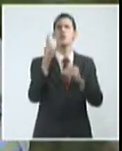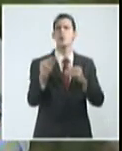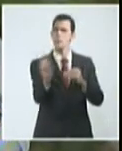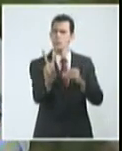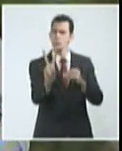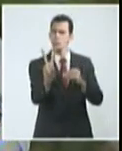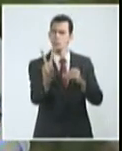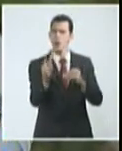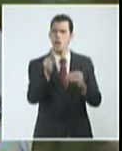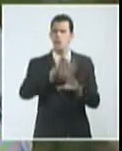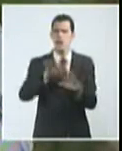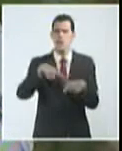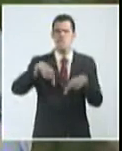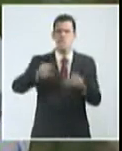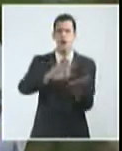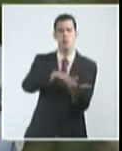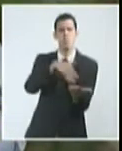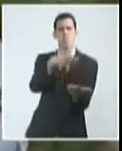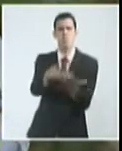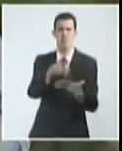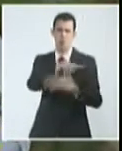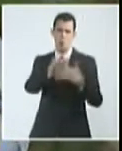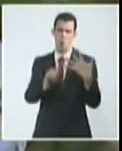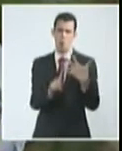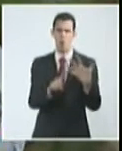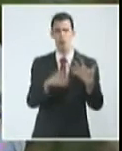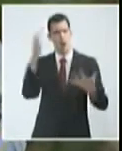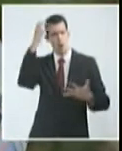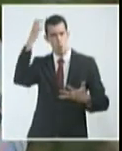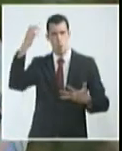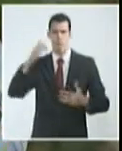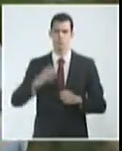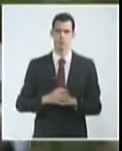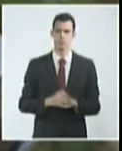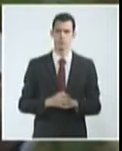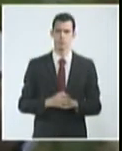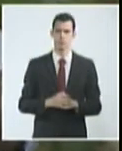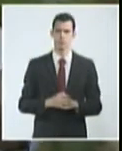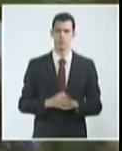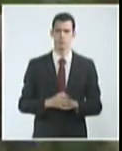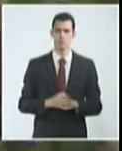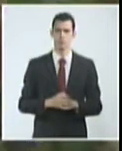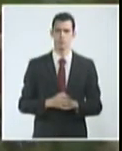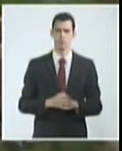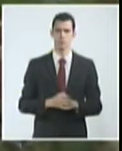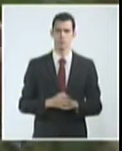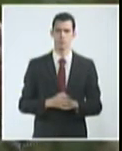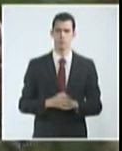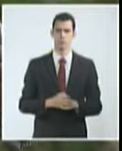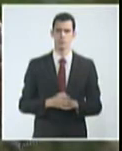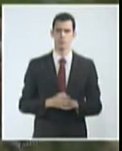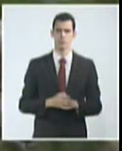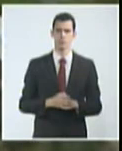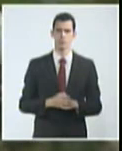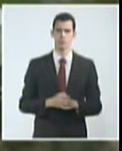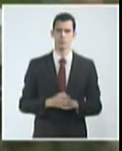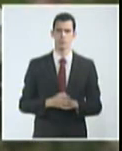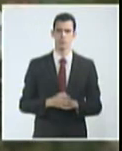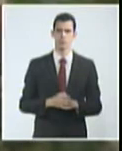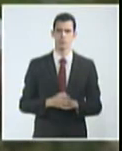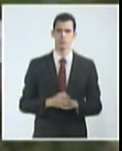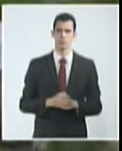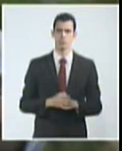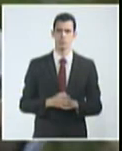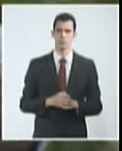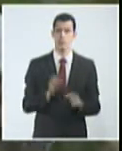a la Asamblea Nacional antes de llegar a su aprobación y a la consulta popular. Se empezó a circular con mucho tiempo para